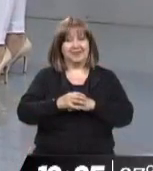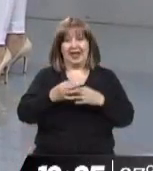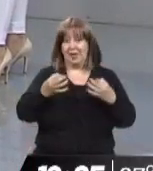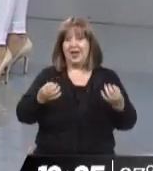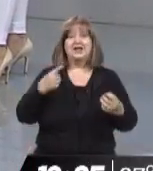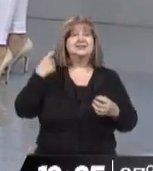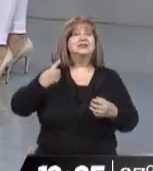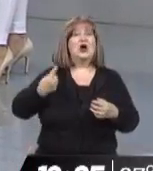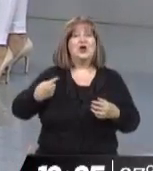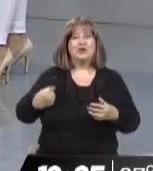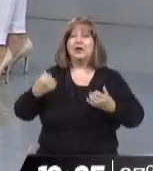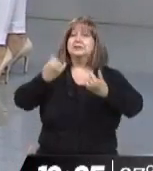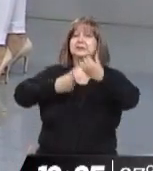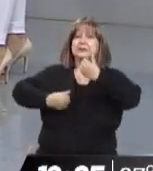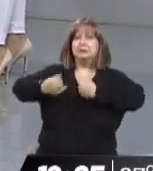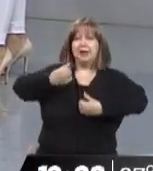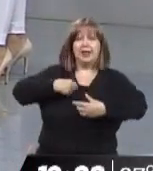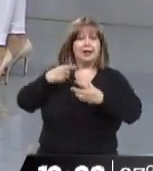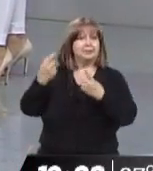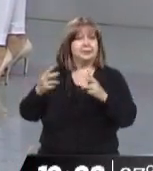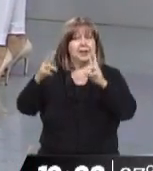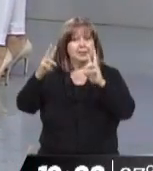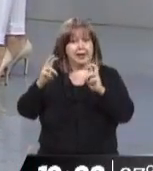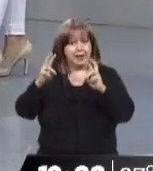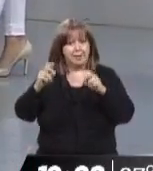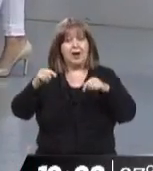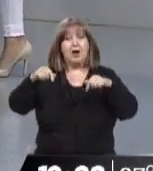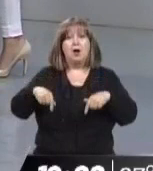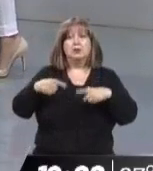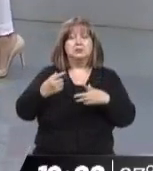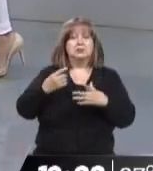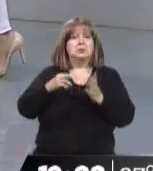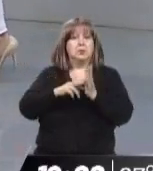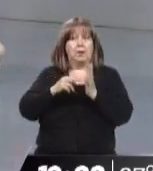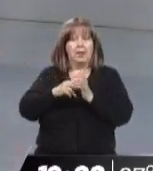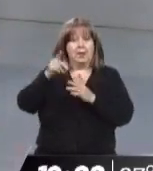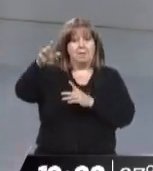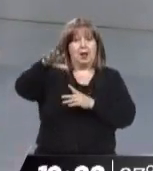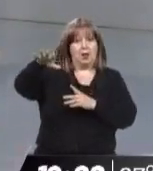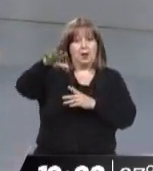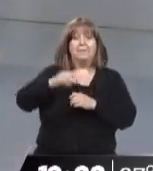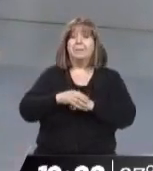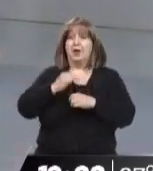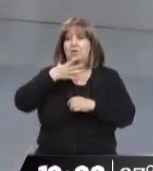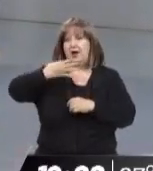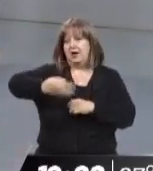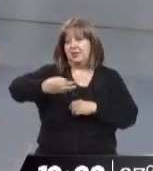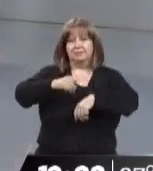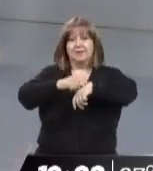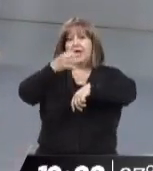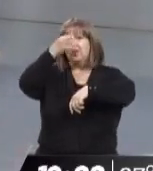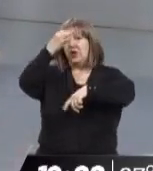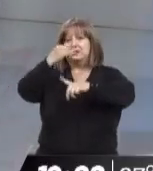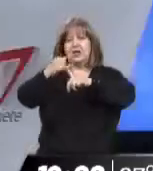Bien. Sofía Fernández contándonos esta situación muy tensa que se vio hoy en el este provincial. Exactamente, fue alrededor de las 12:30 cuando